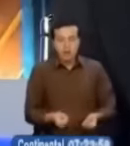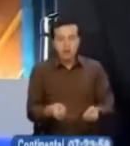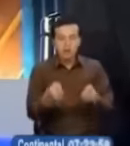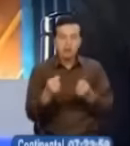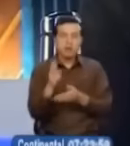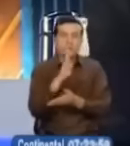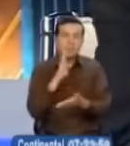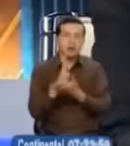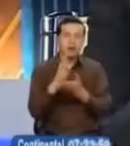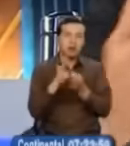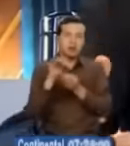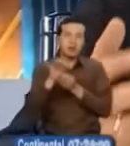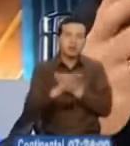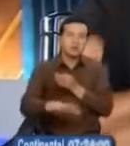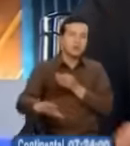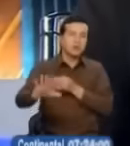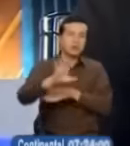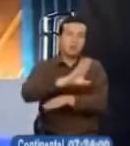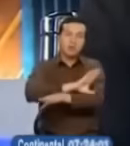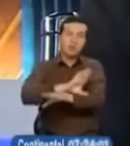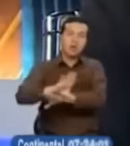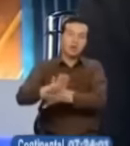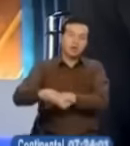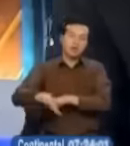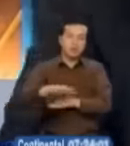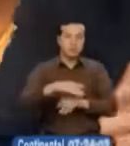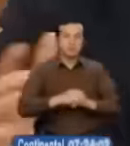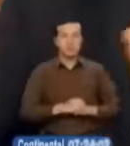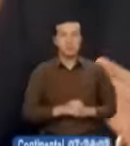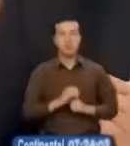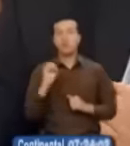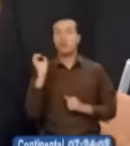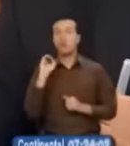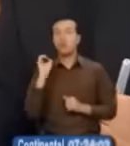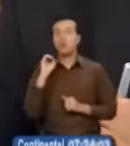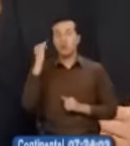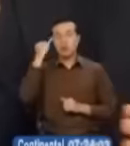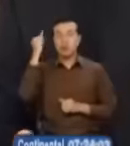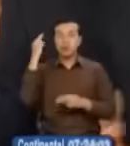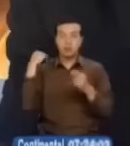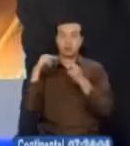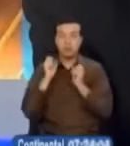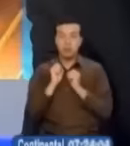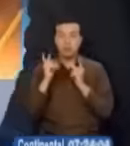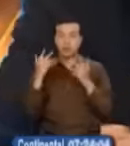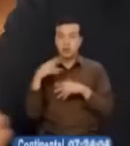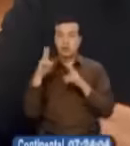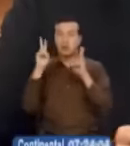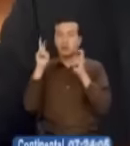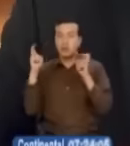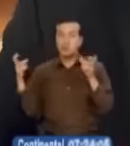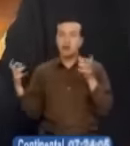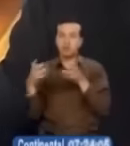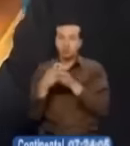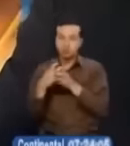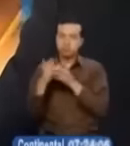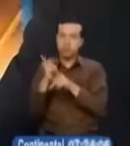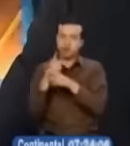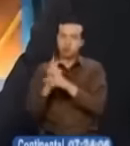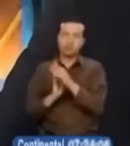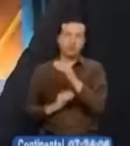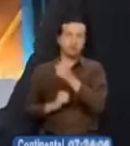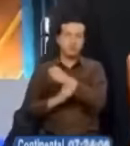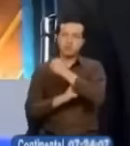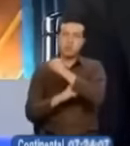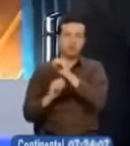barrio, barrio vulnerable, etcétera, o el emprendimiento de oportunidad que ya tiene que ver con sostenibilidad en ese